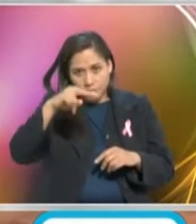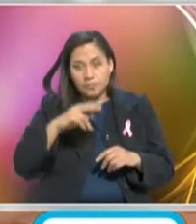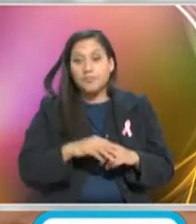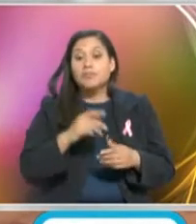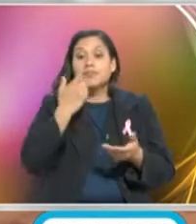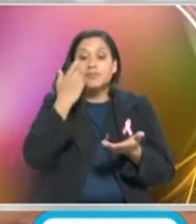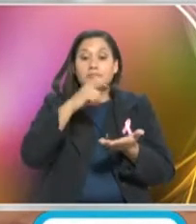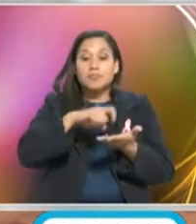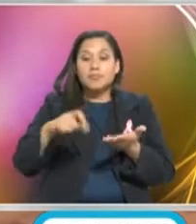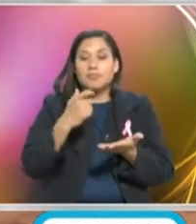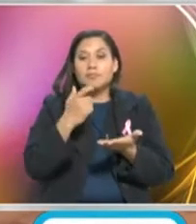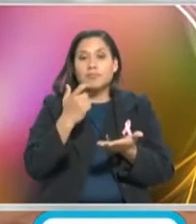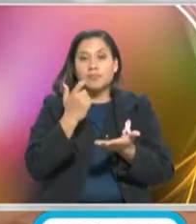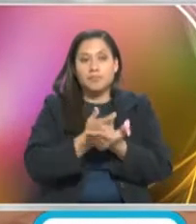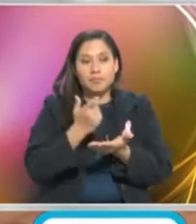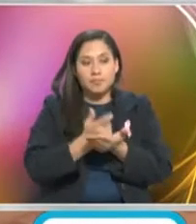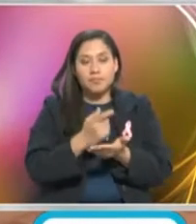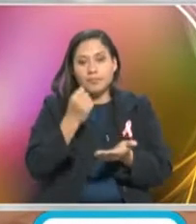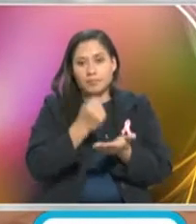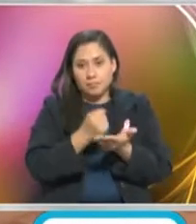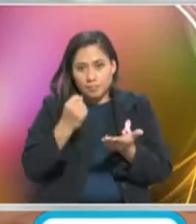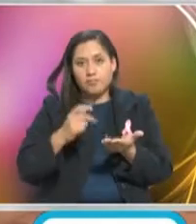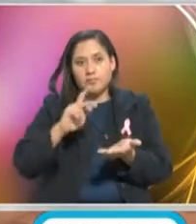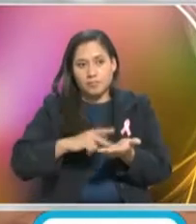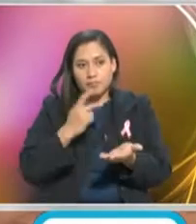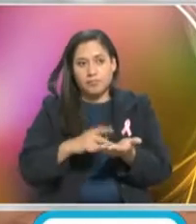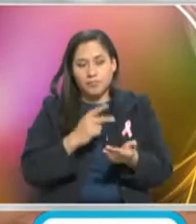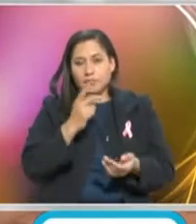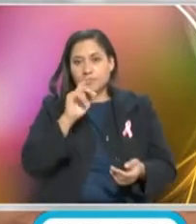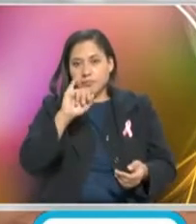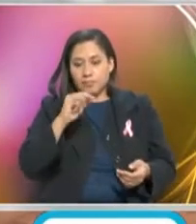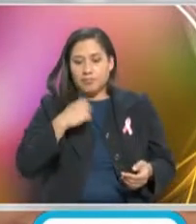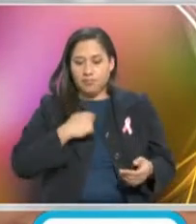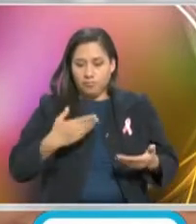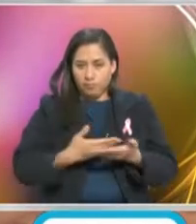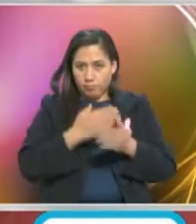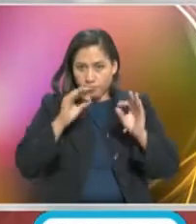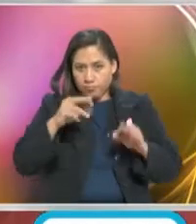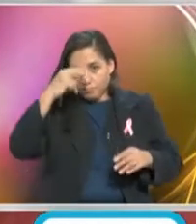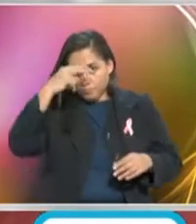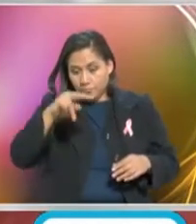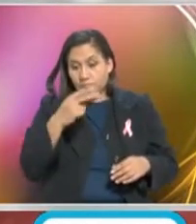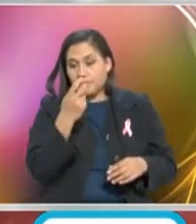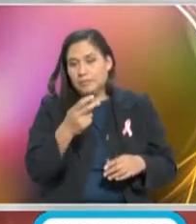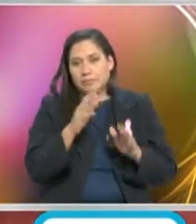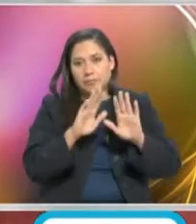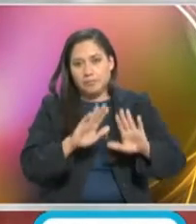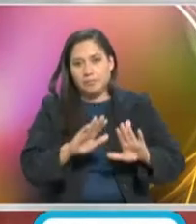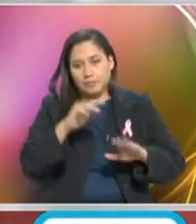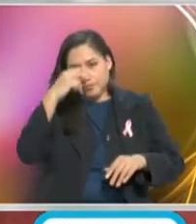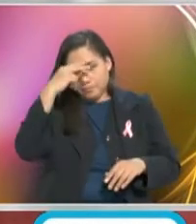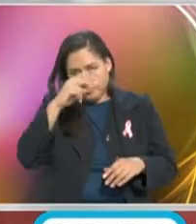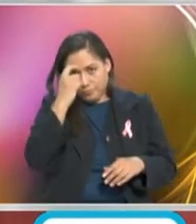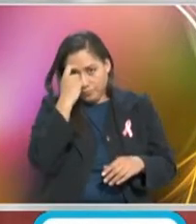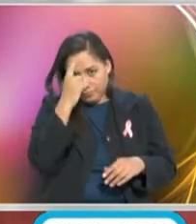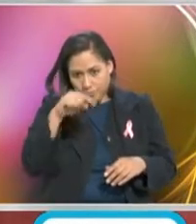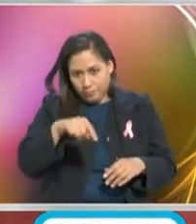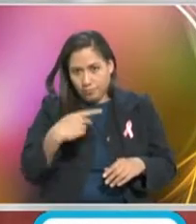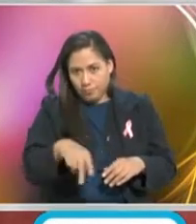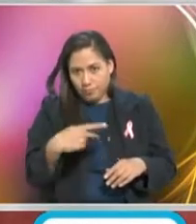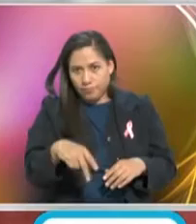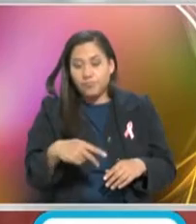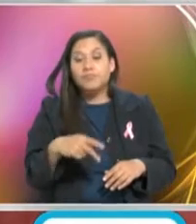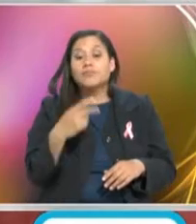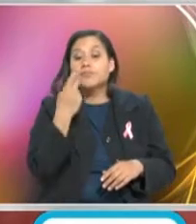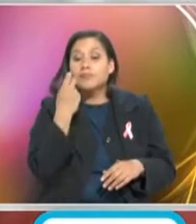de comprar la patente, tengo entendido, ¿no? En Y él varias dijo, yo ocasiones, sí. soy mexicano y Es esto correcto. se queda en México, sobre todo también en